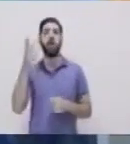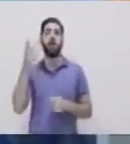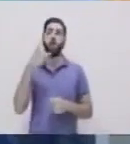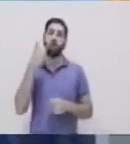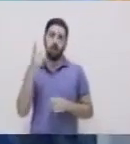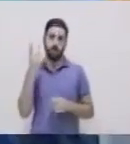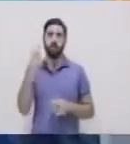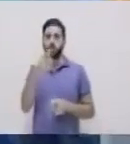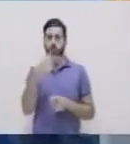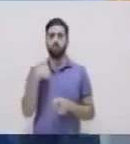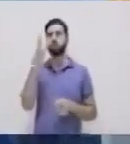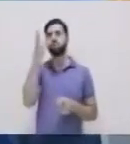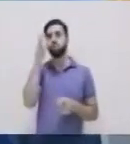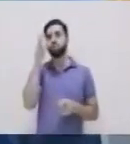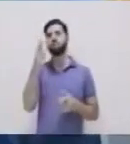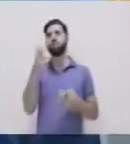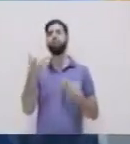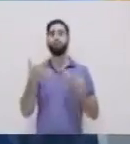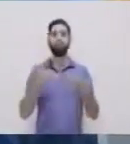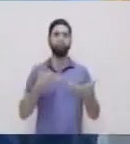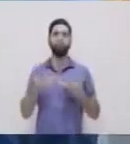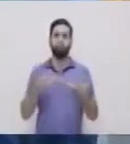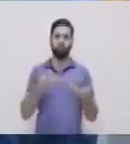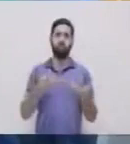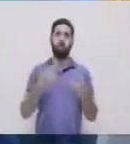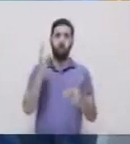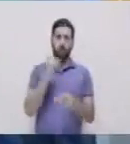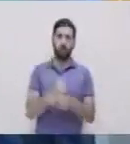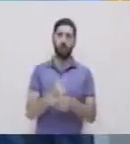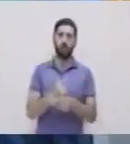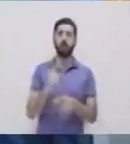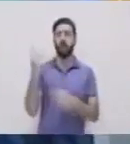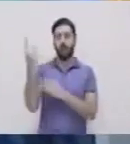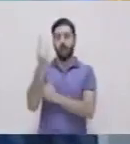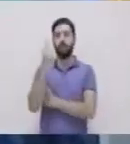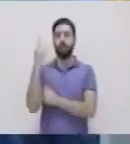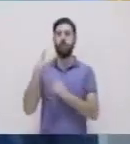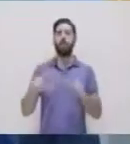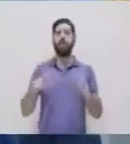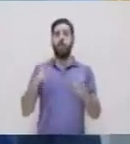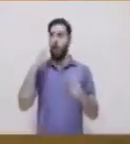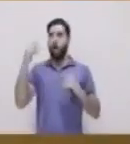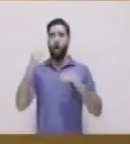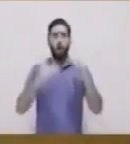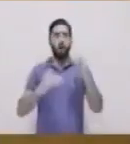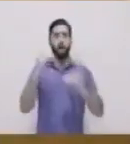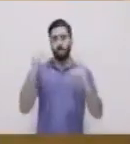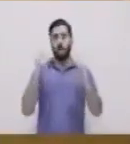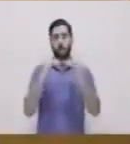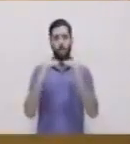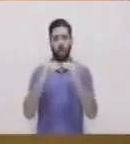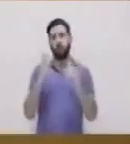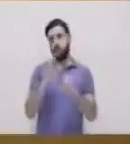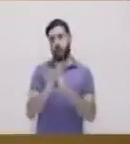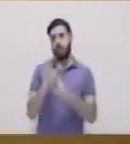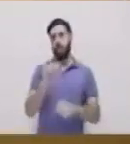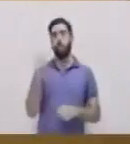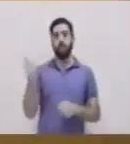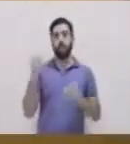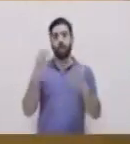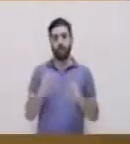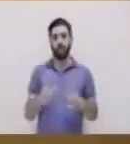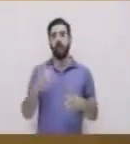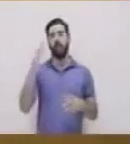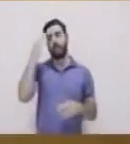buena conversación, eso es muy importante. Es también, ¿verdad?, bastante importante tener un balance de las dos, o sea, cuando estamos con otra